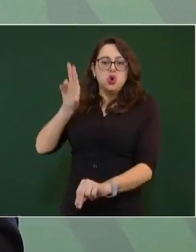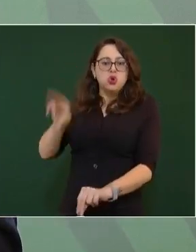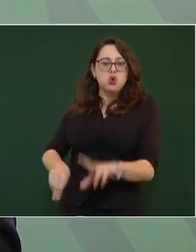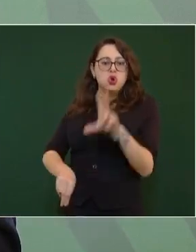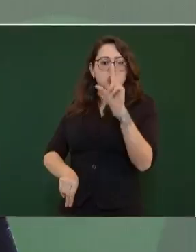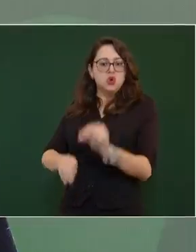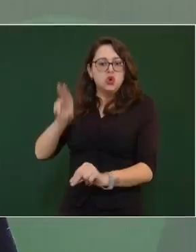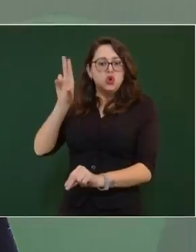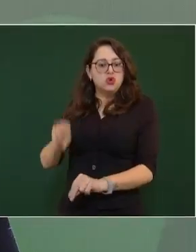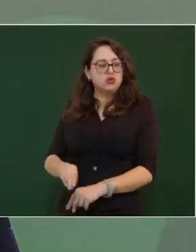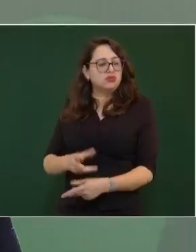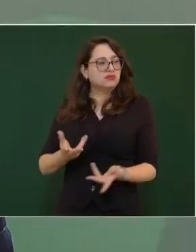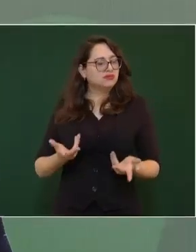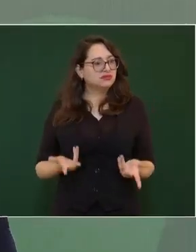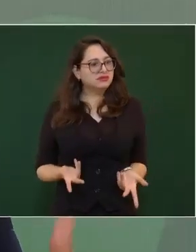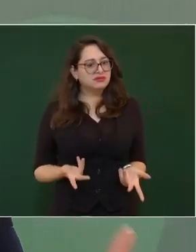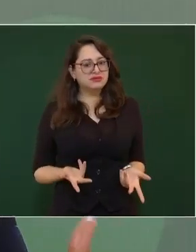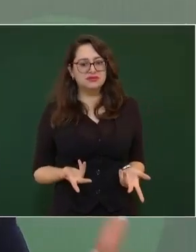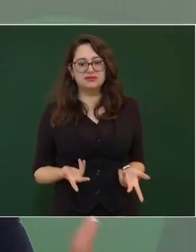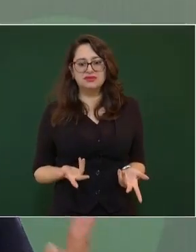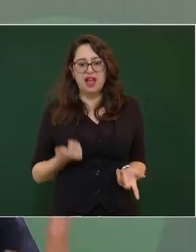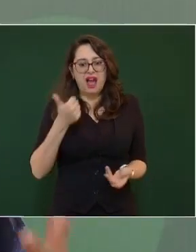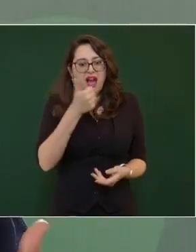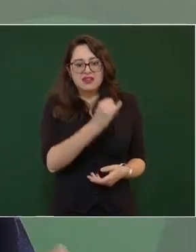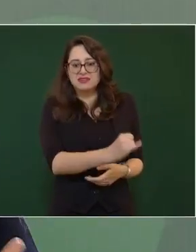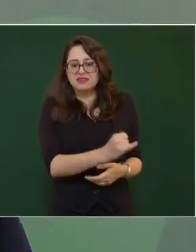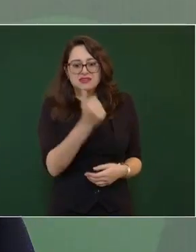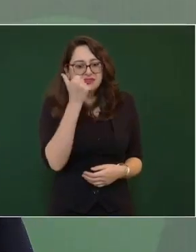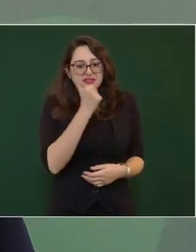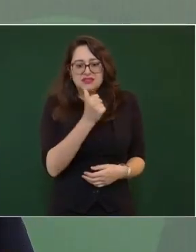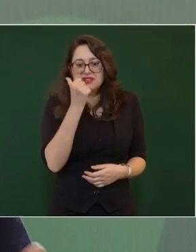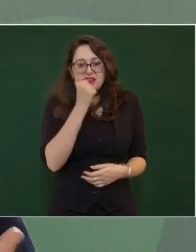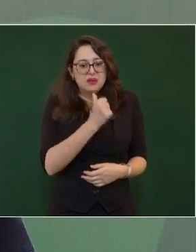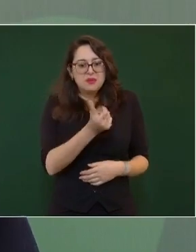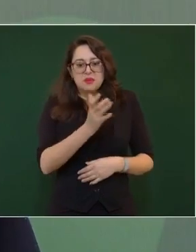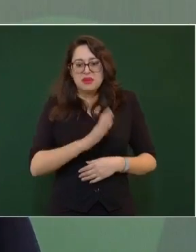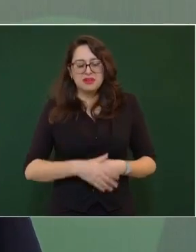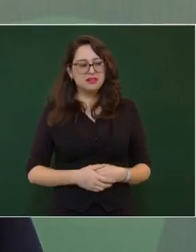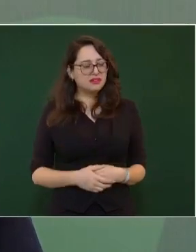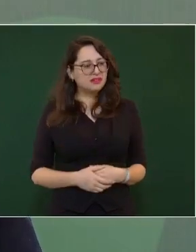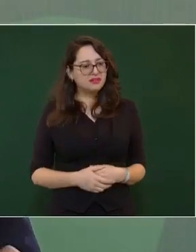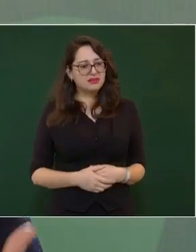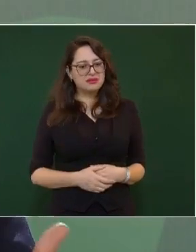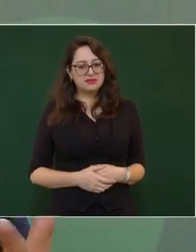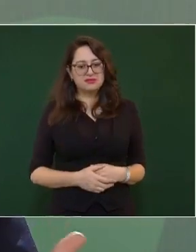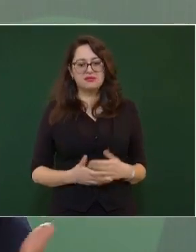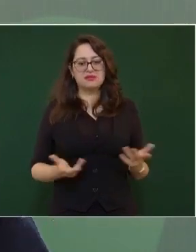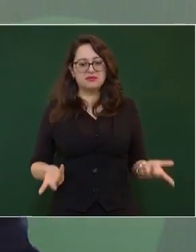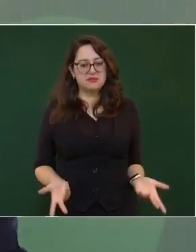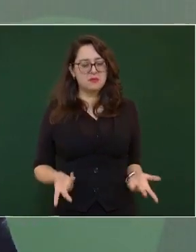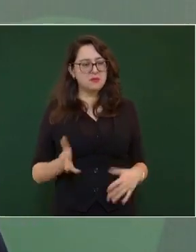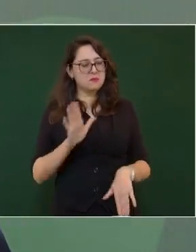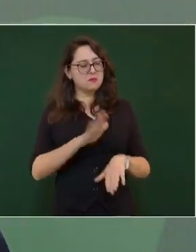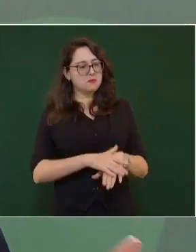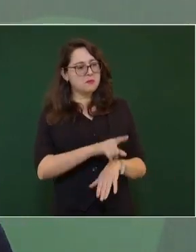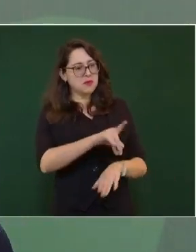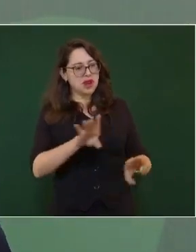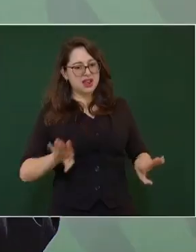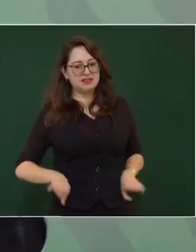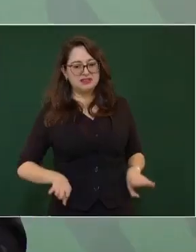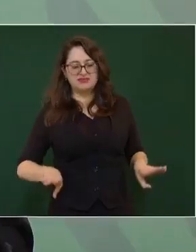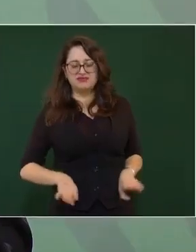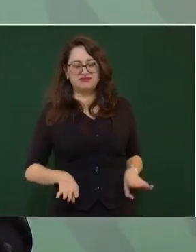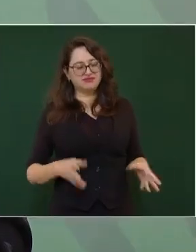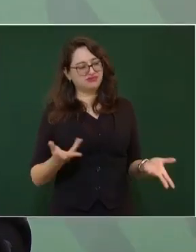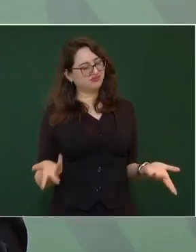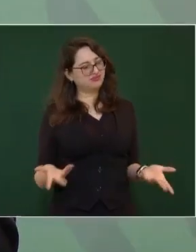hacemos, además desesperado y cada vez enseñando más el cobre, haciendo el